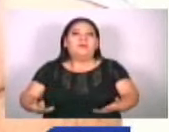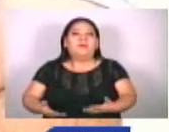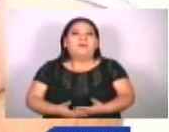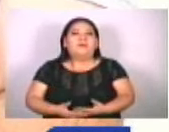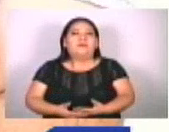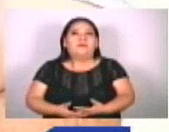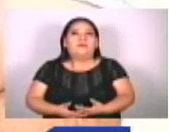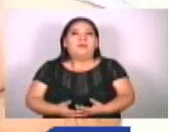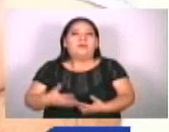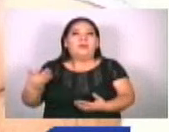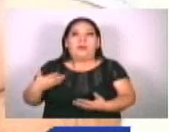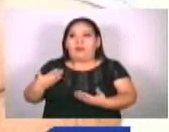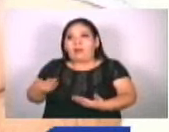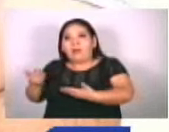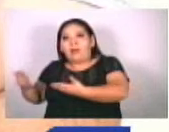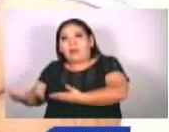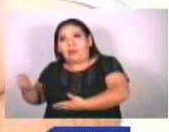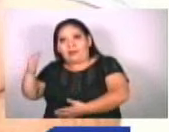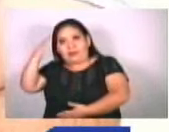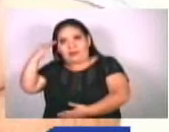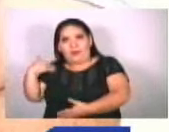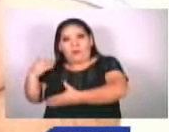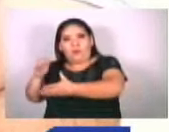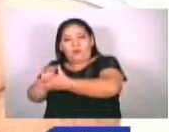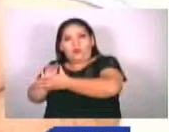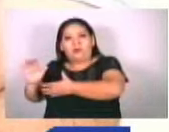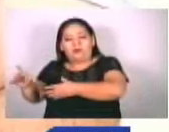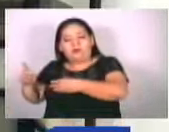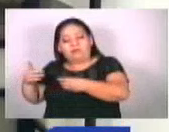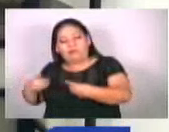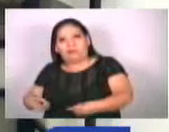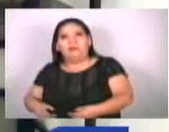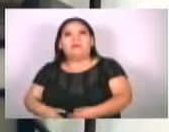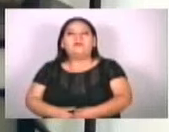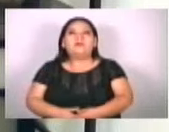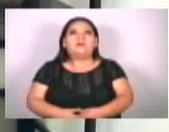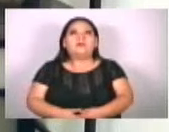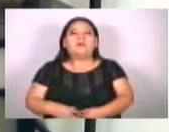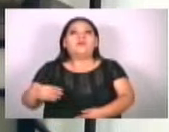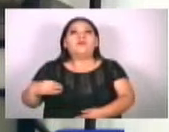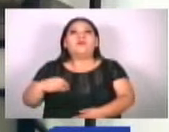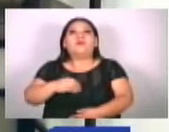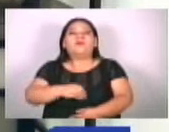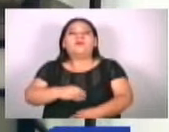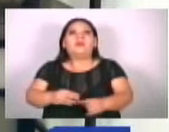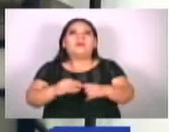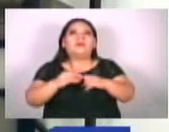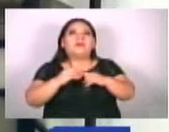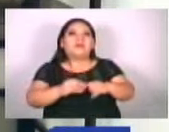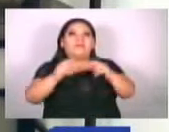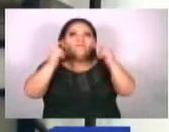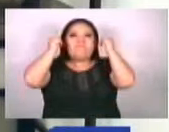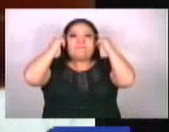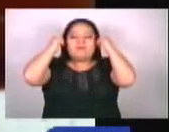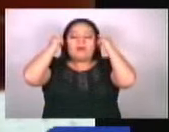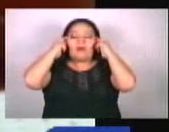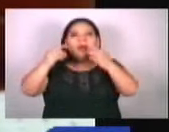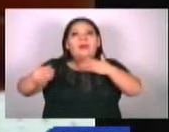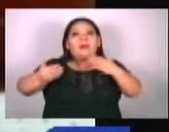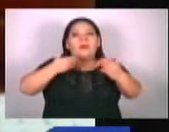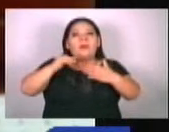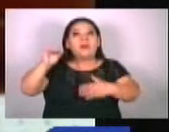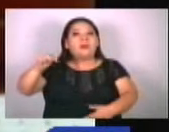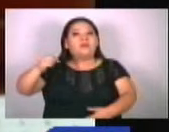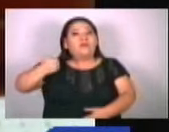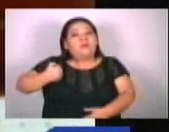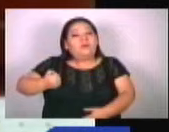para ayudarle a ella también, apoyarla, que ella no se derrumbe, ¿verdad? Especialistas en salud mental explican que este duelo